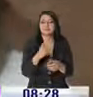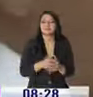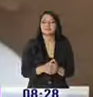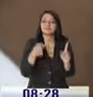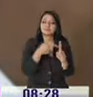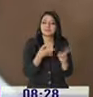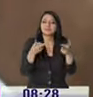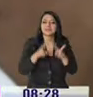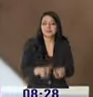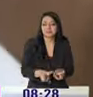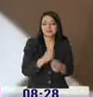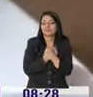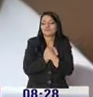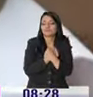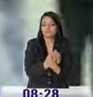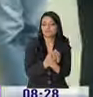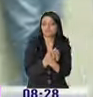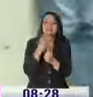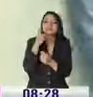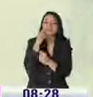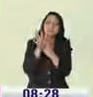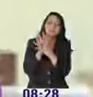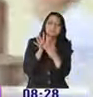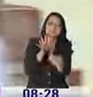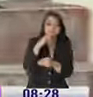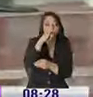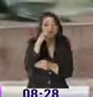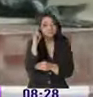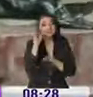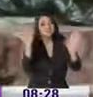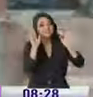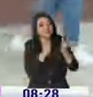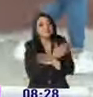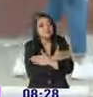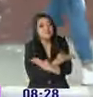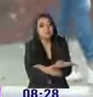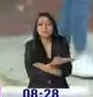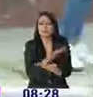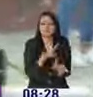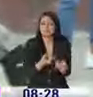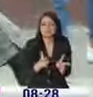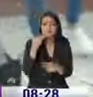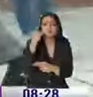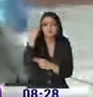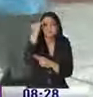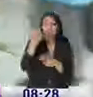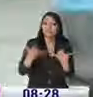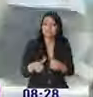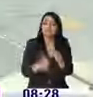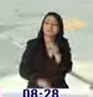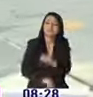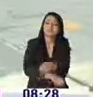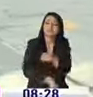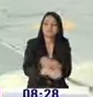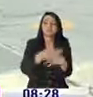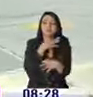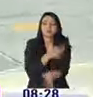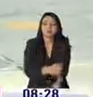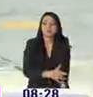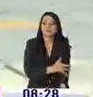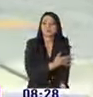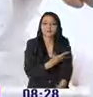barrio y sigue sus pasos. Los niños le saludan y su edad no es un impedimento para jugar fútbol, una pasión que la lleva en la sangre.